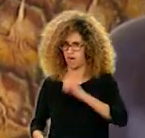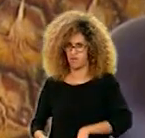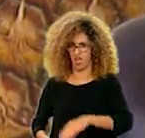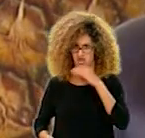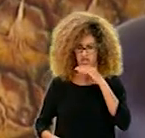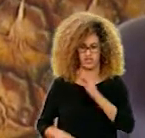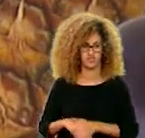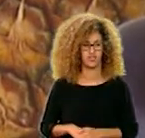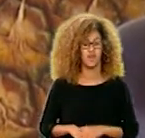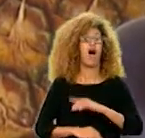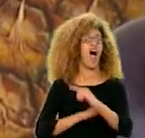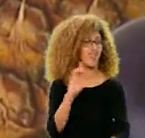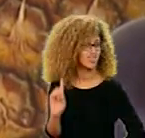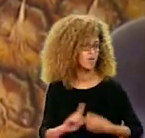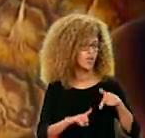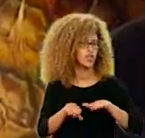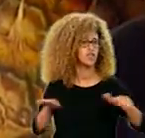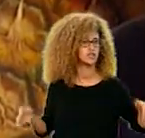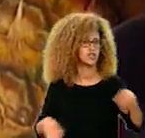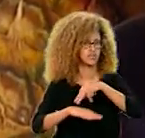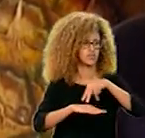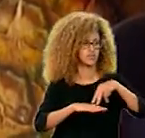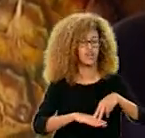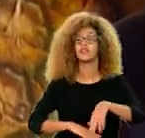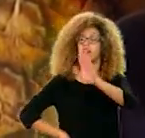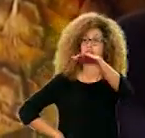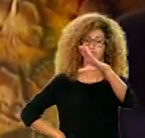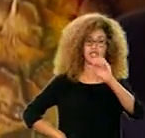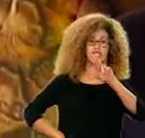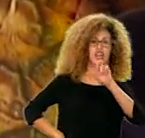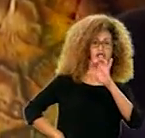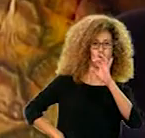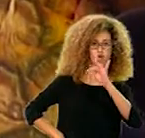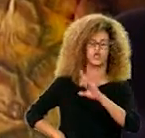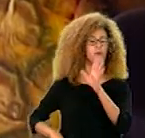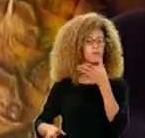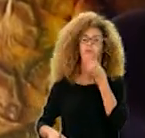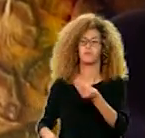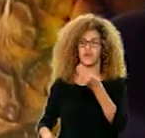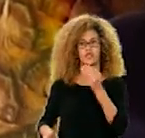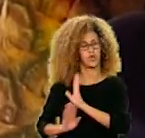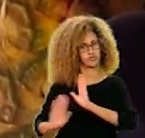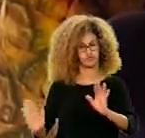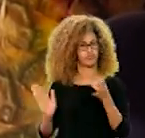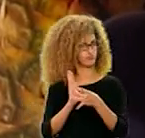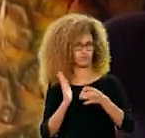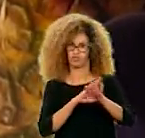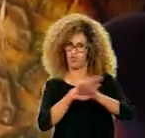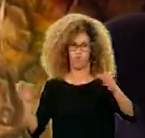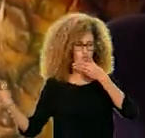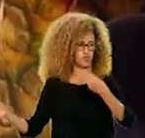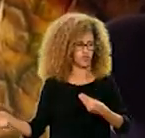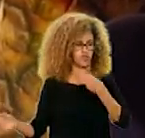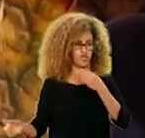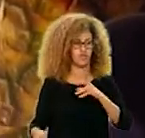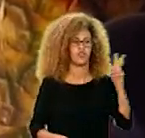sino porque encima de este escenario, que por cierto, Carlos, precioso, te has lucido, ha pasado Isabel